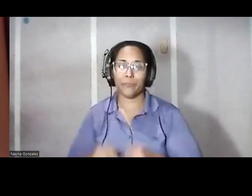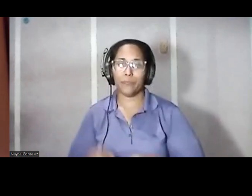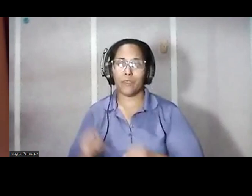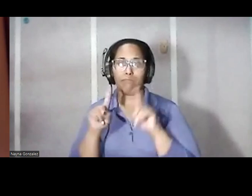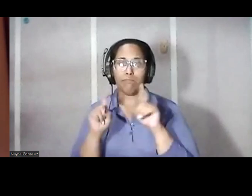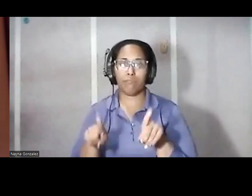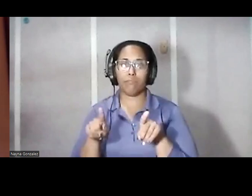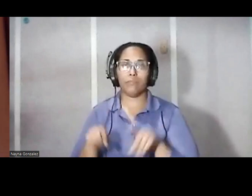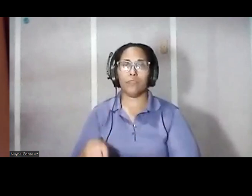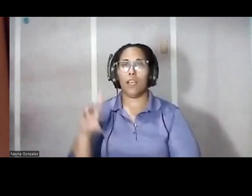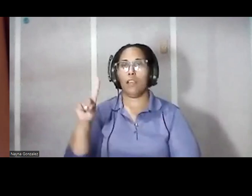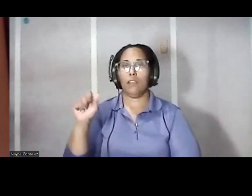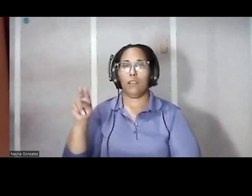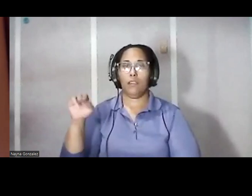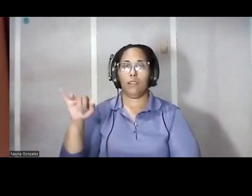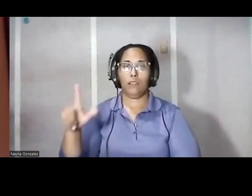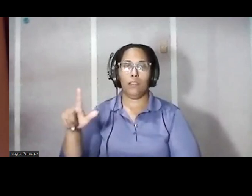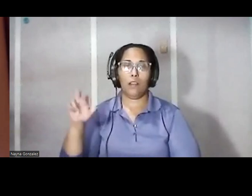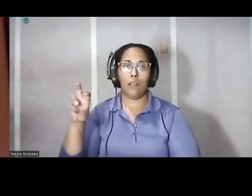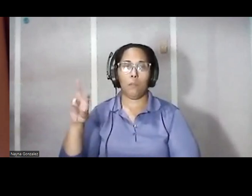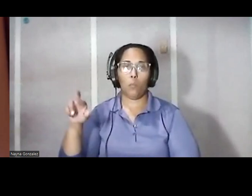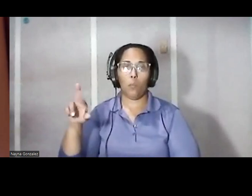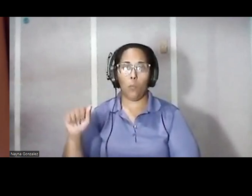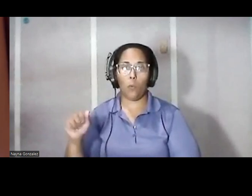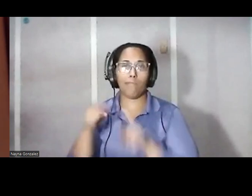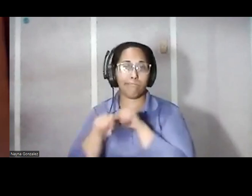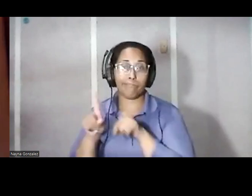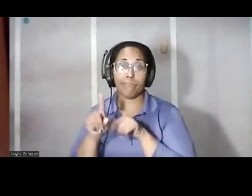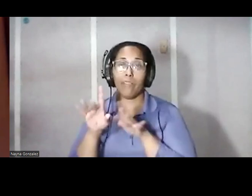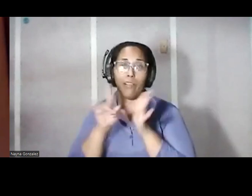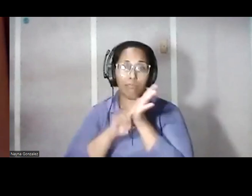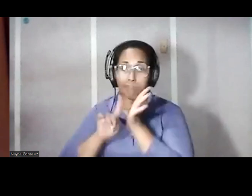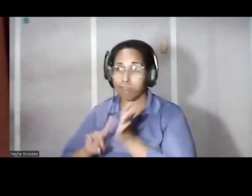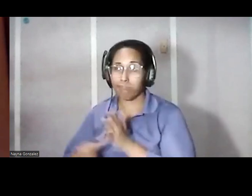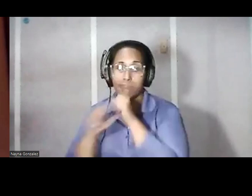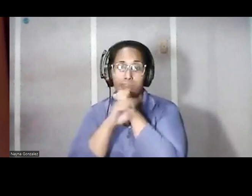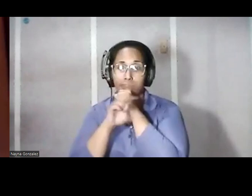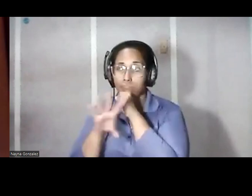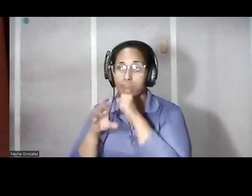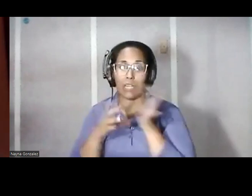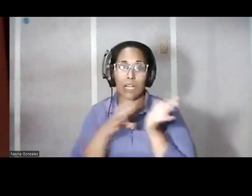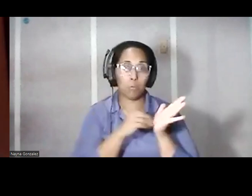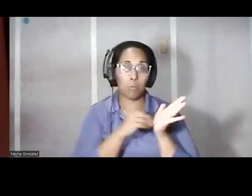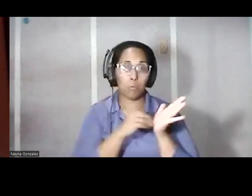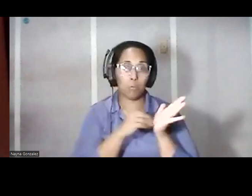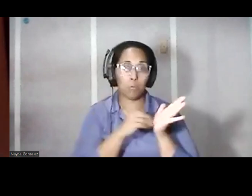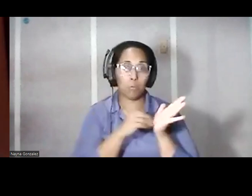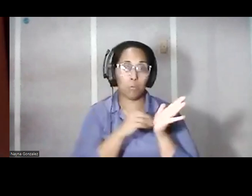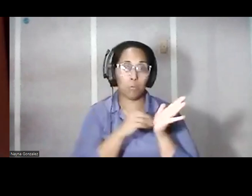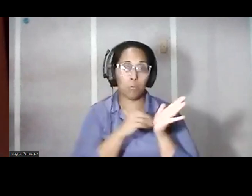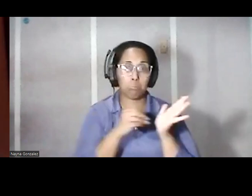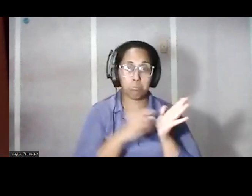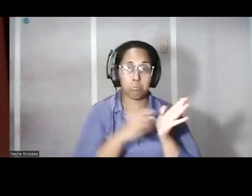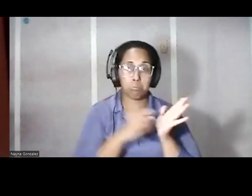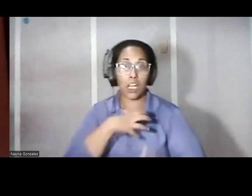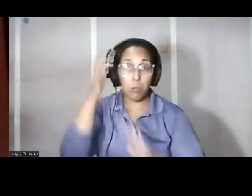Pregunta de Daniel Mora. Mientras examinaste la prensa, ¿observaste alguna queja del gobierno municipal